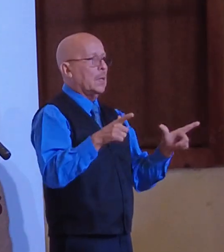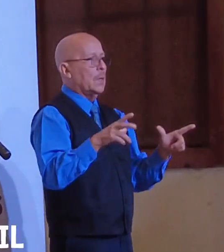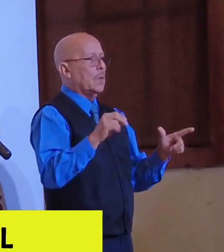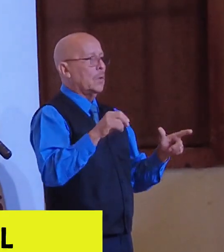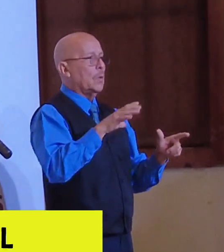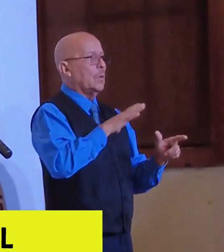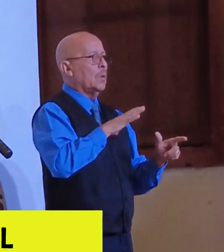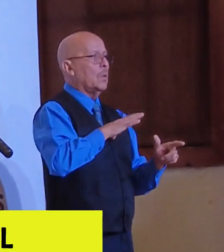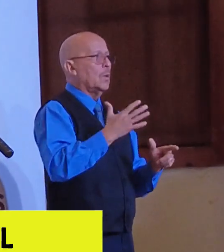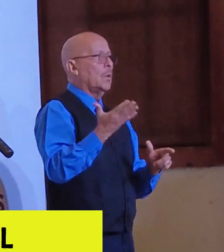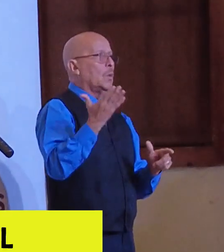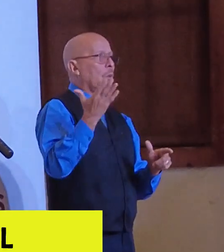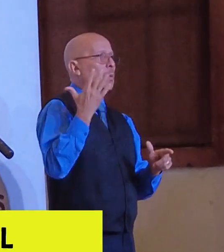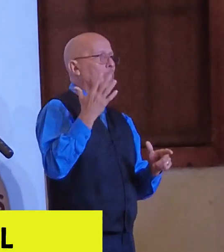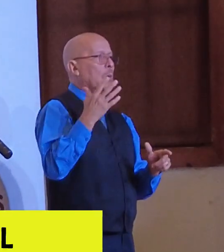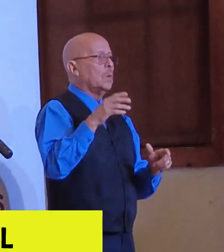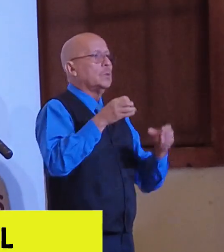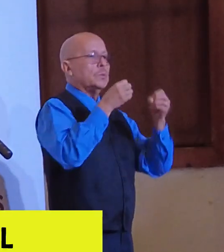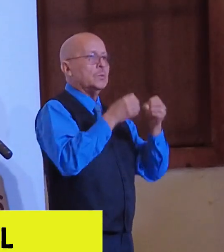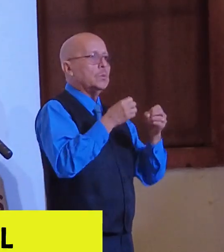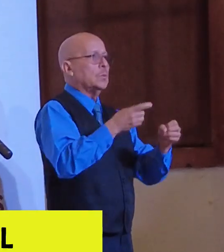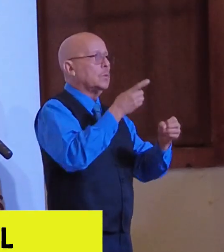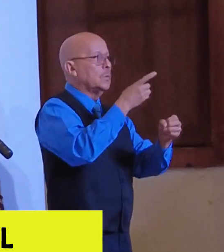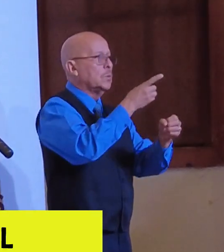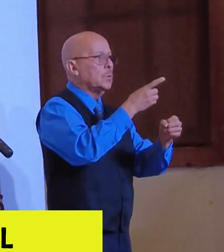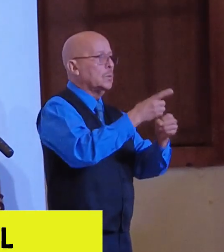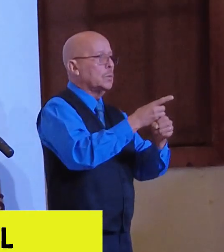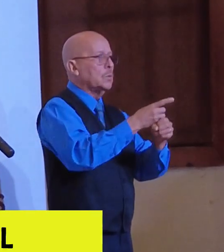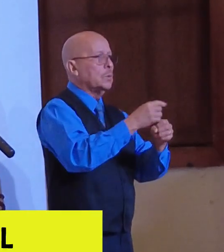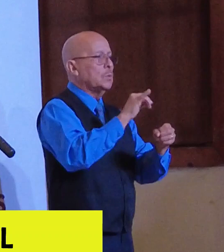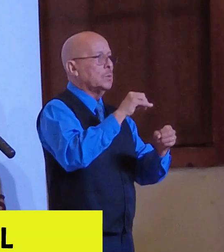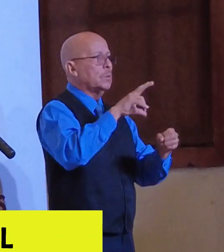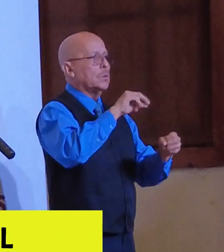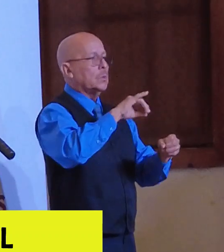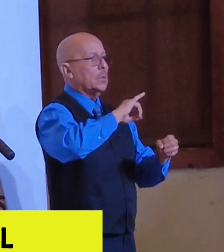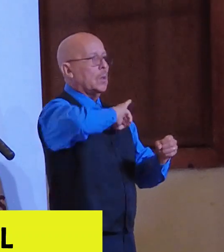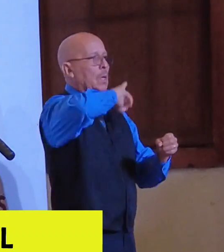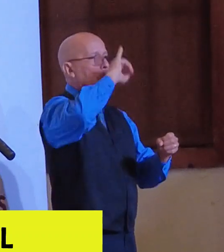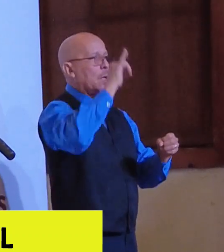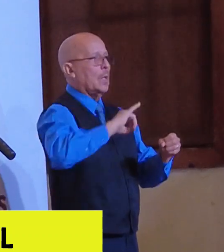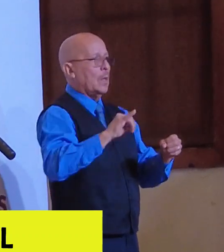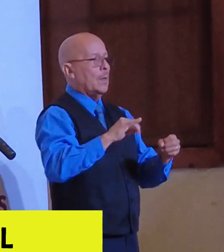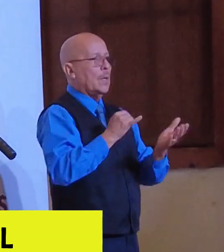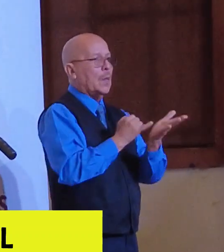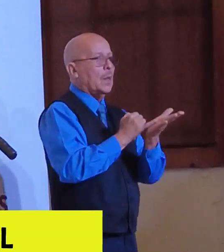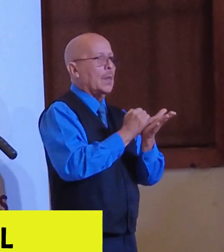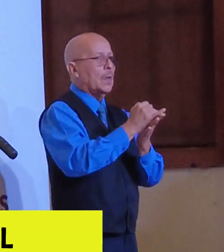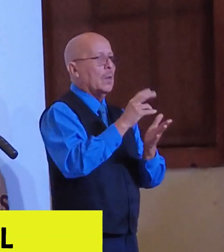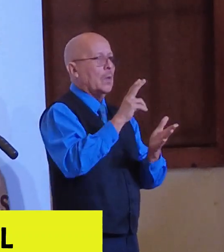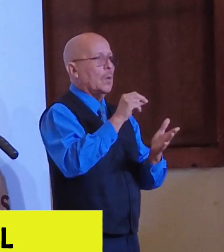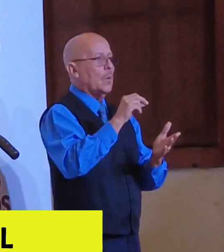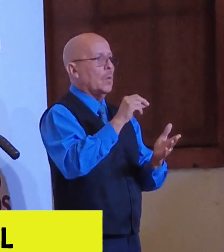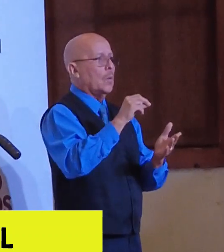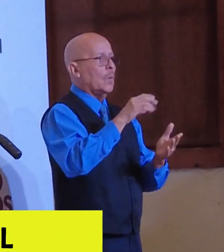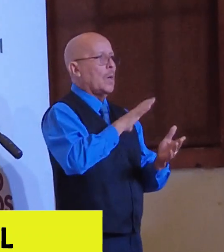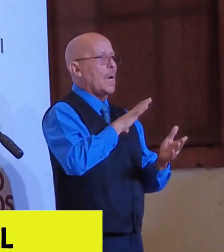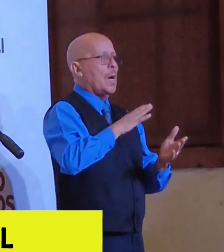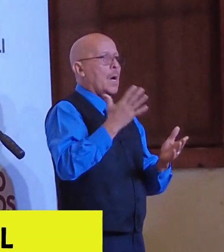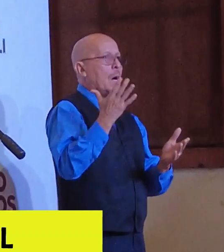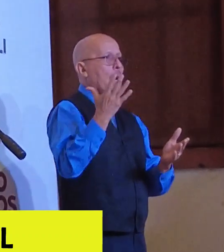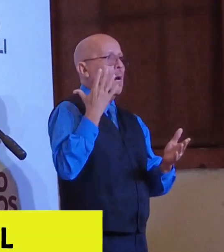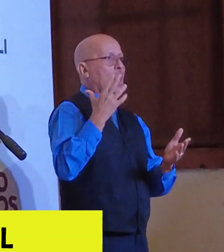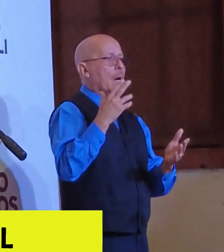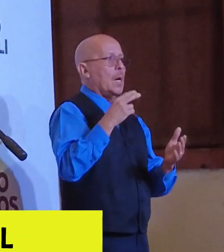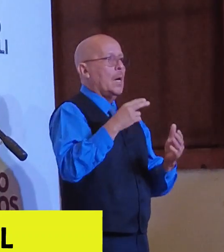Sí, tengo la certeza y la seguridad, si no jamás se hubiera tomado esta determinación, de que no hubo una instrucción de